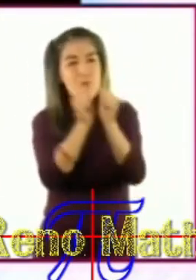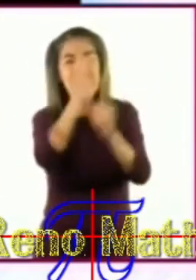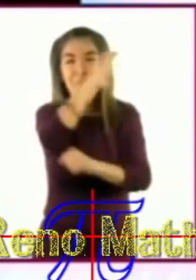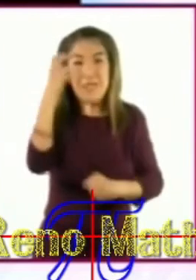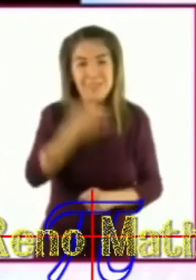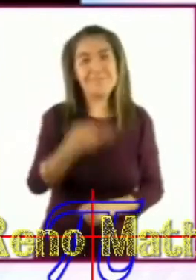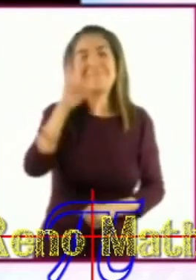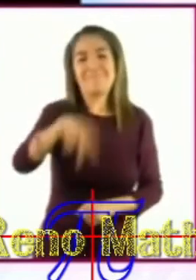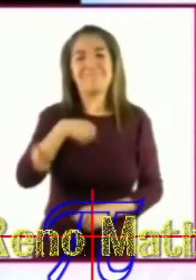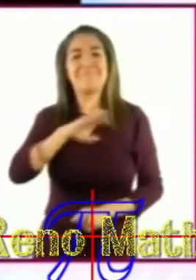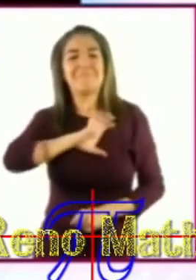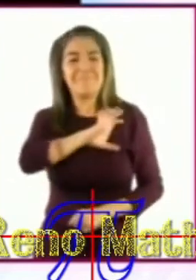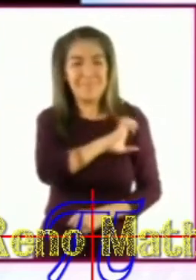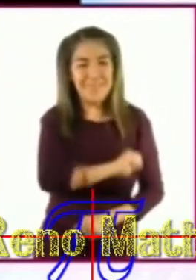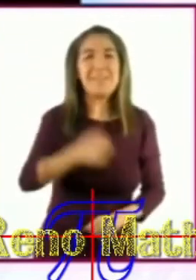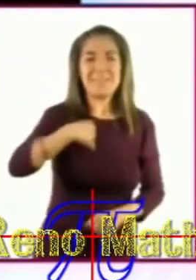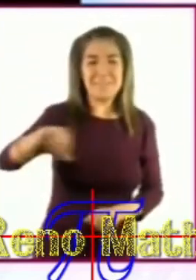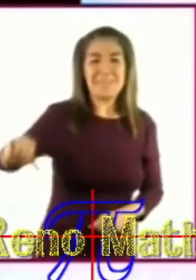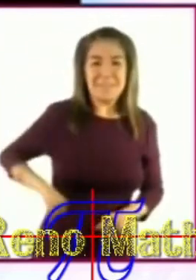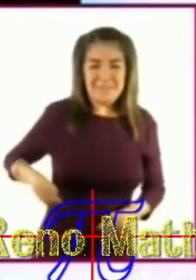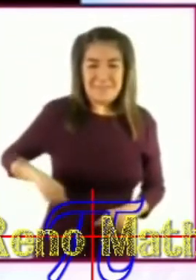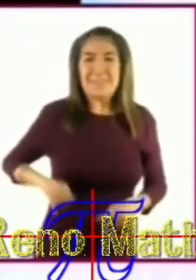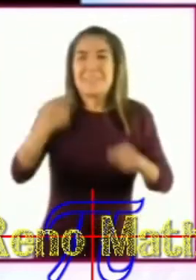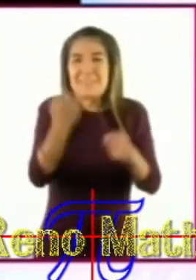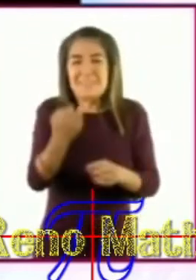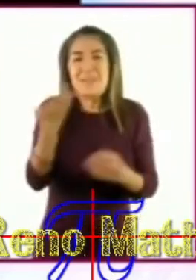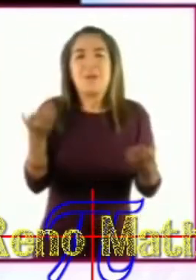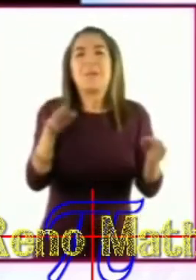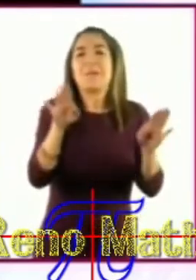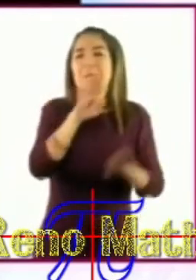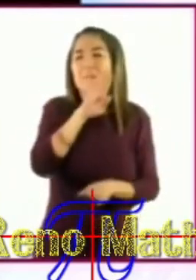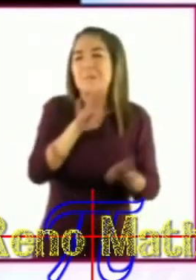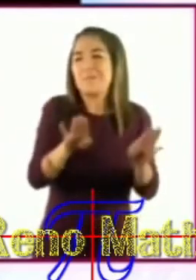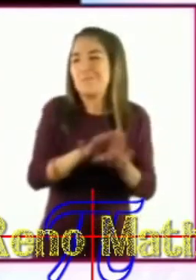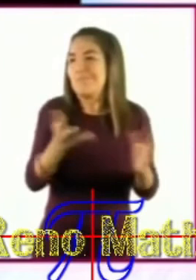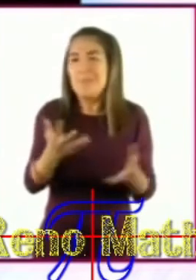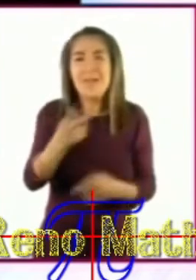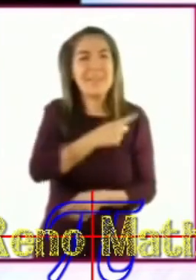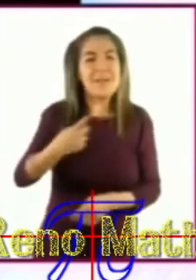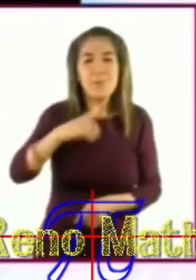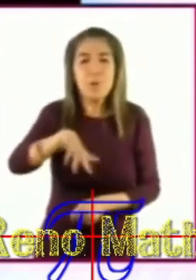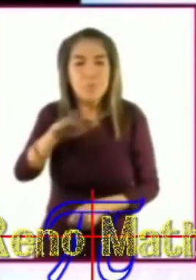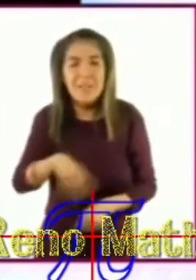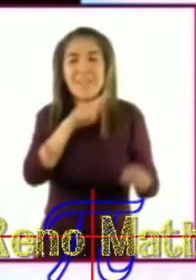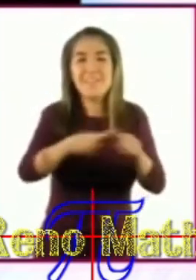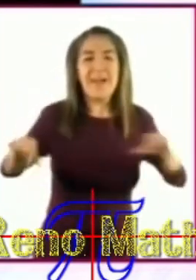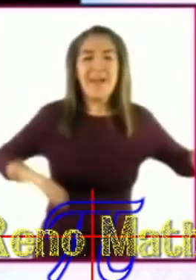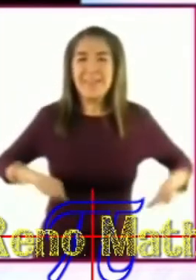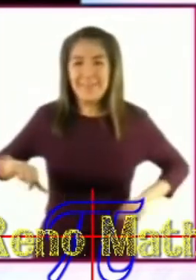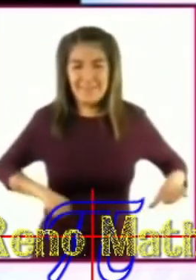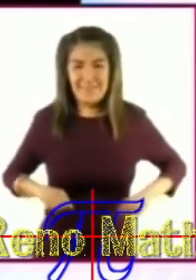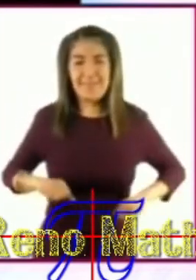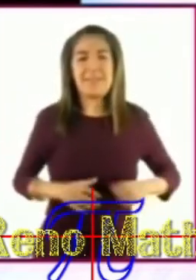encanta, pues como que me llama mucho la atención, ¿no? Como que ir siempre buscando nuevas aproximaciones, ¿no? Y